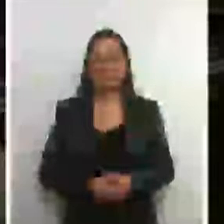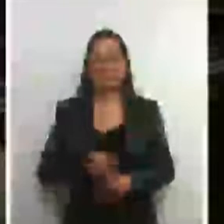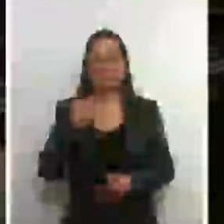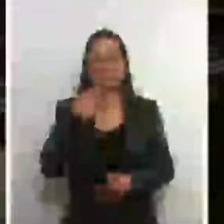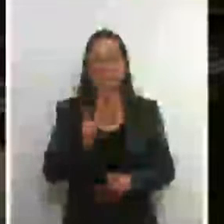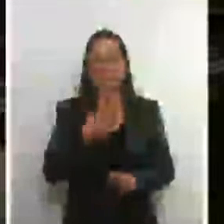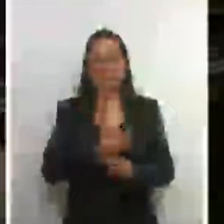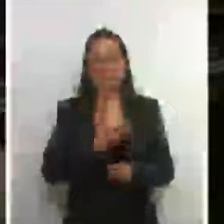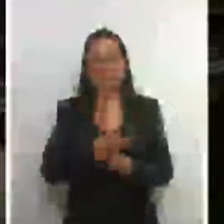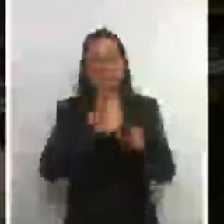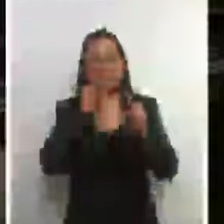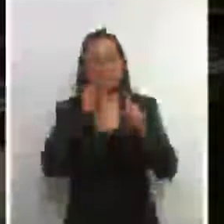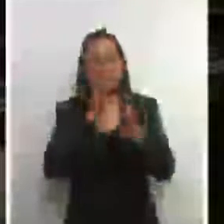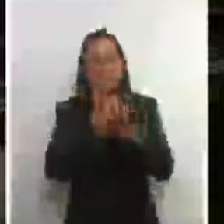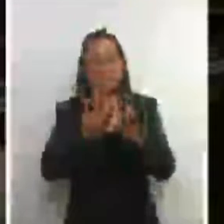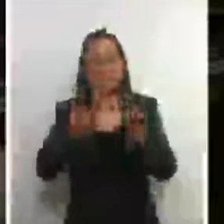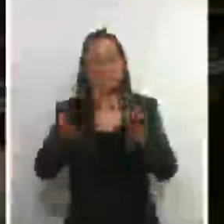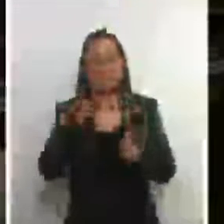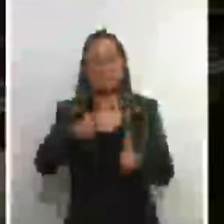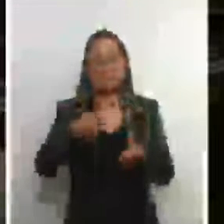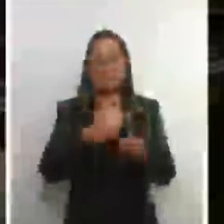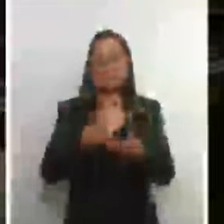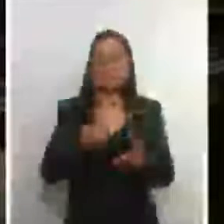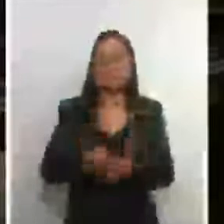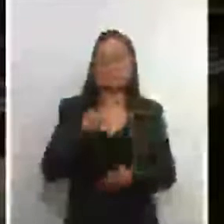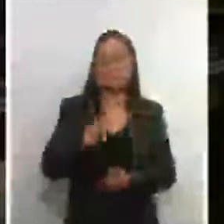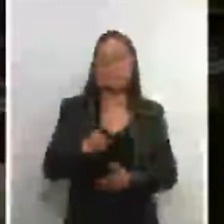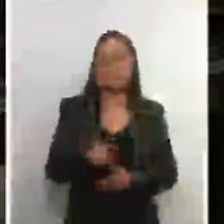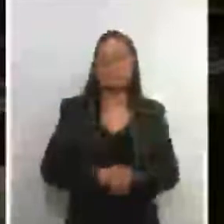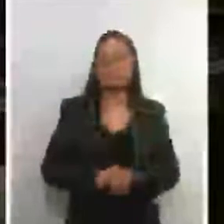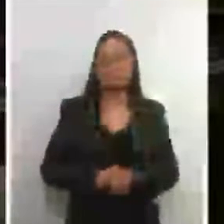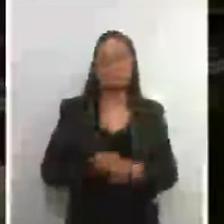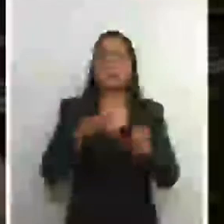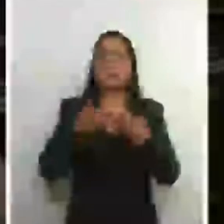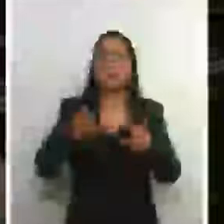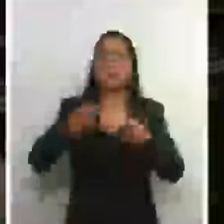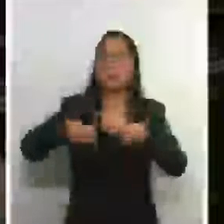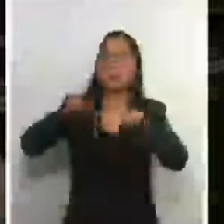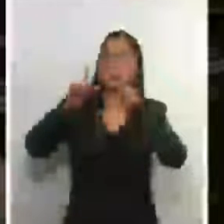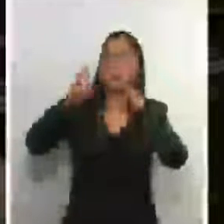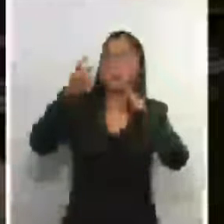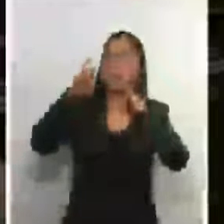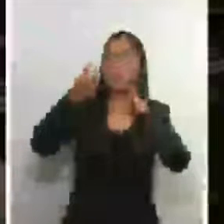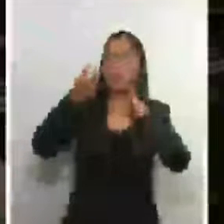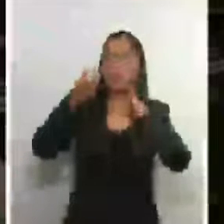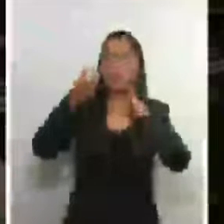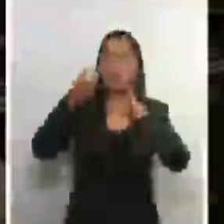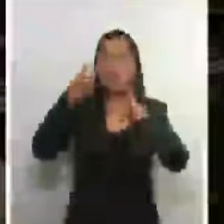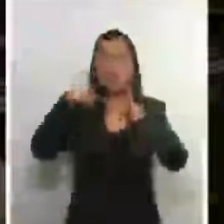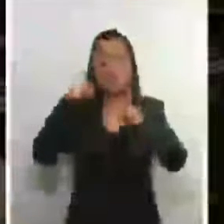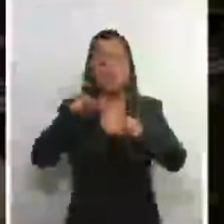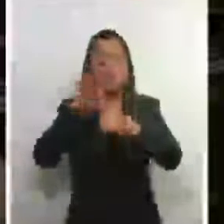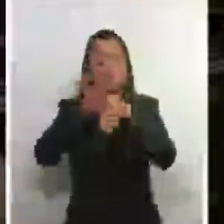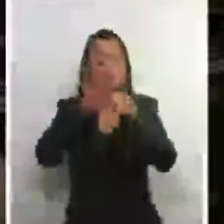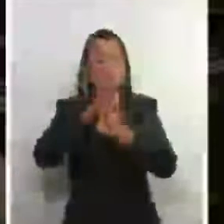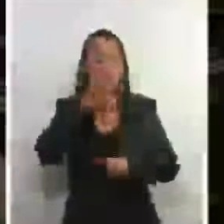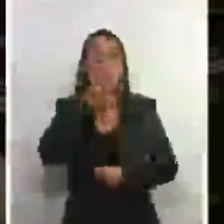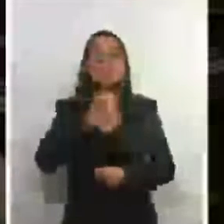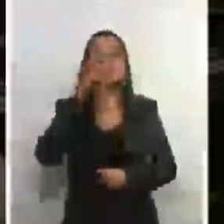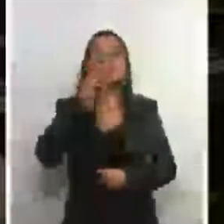Bueno, pues como usted puede observar, en este momento se abre este tablero electrónico para que